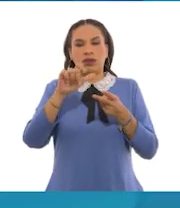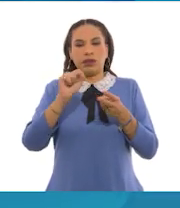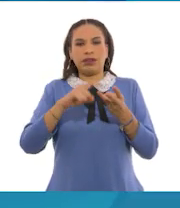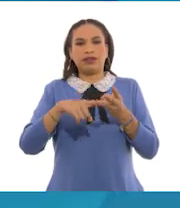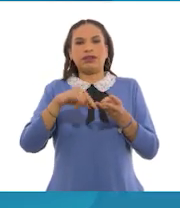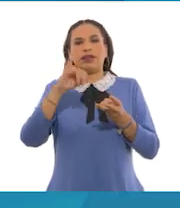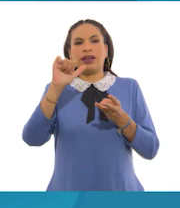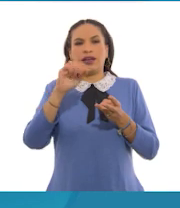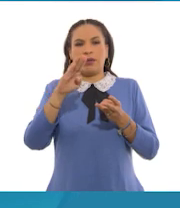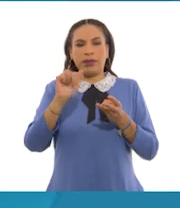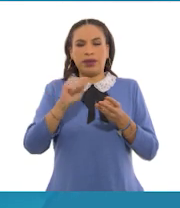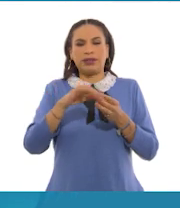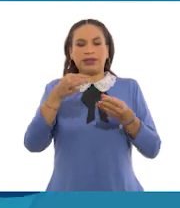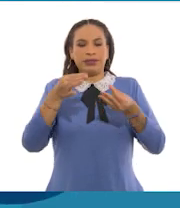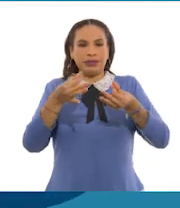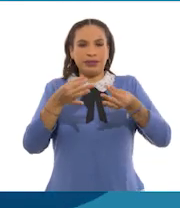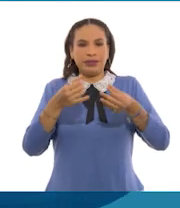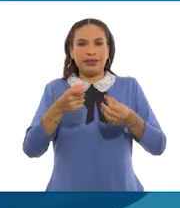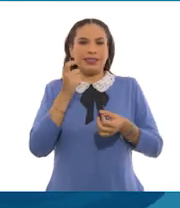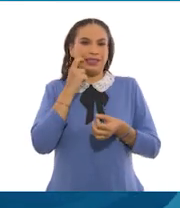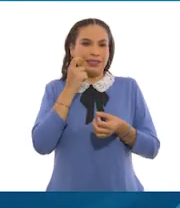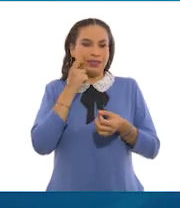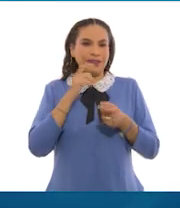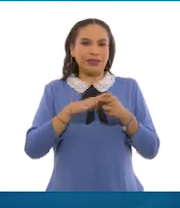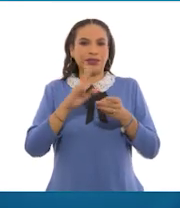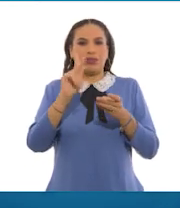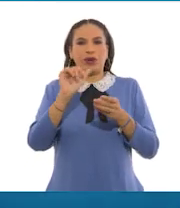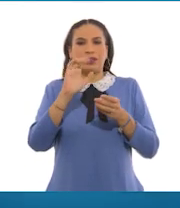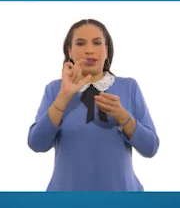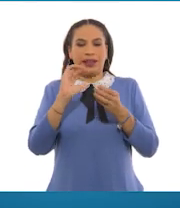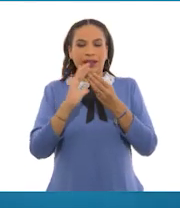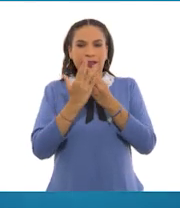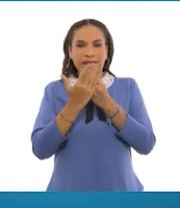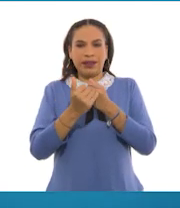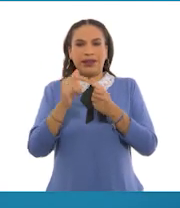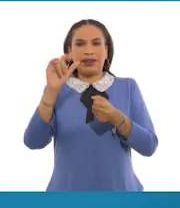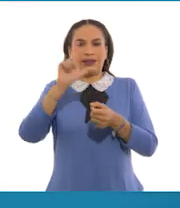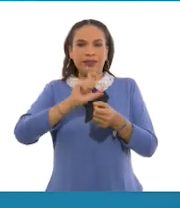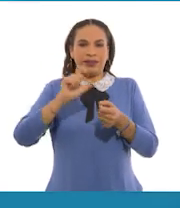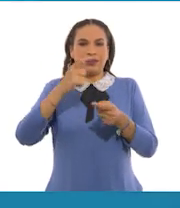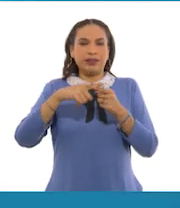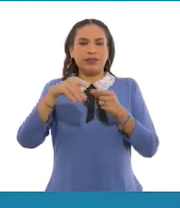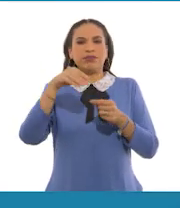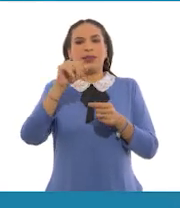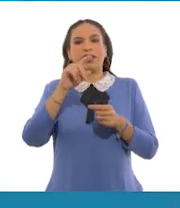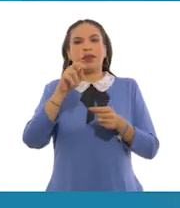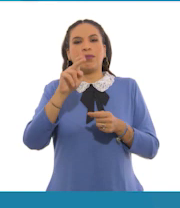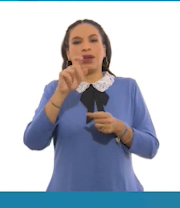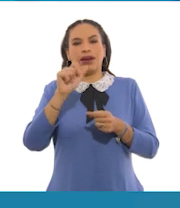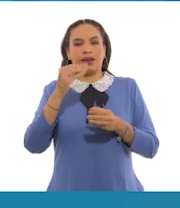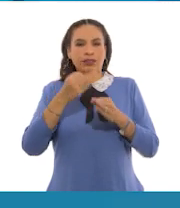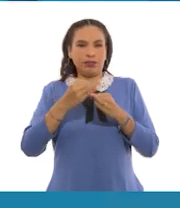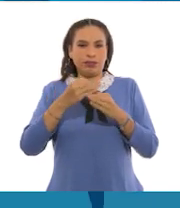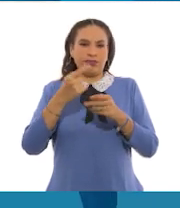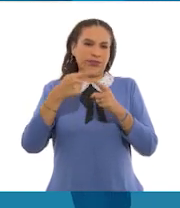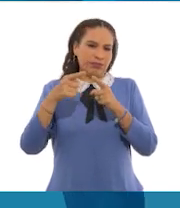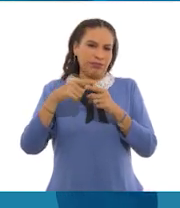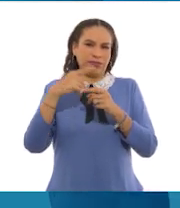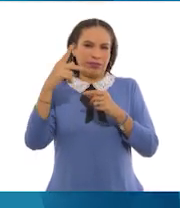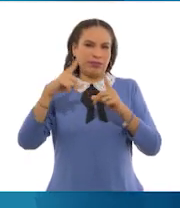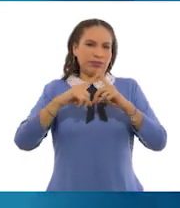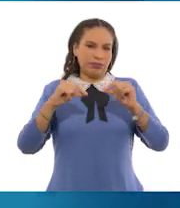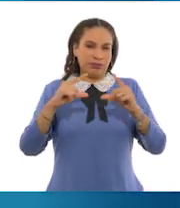y Java, seda, marfil, porcelana, lacas y madreperlas de Amoy, actual Xiamen y